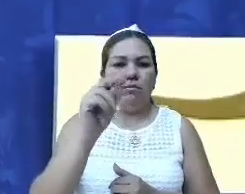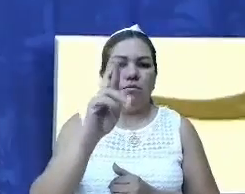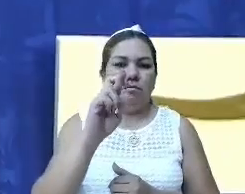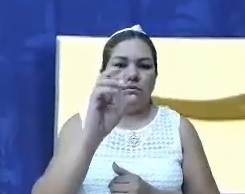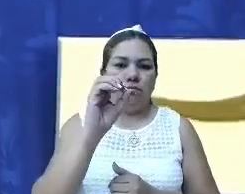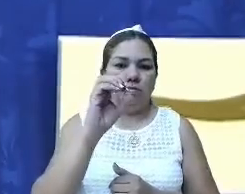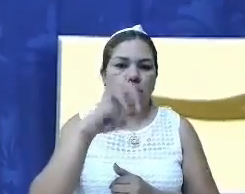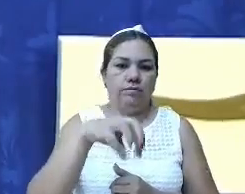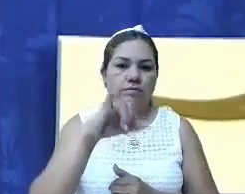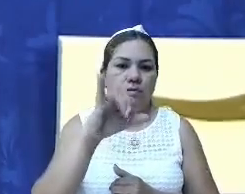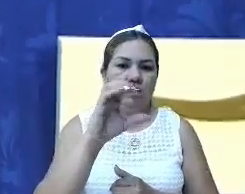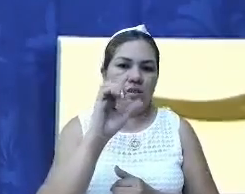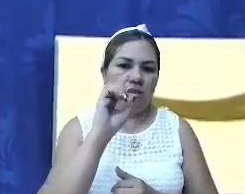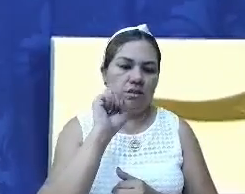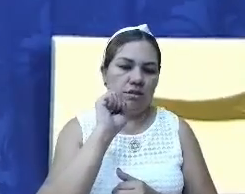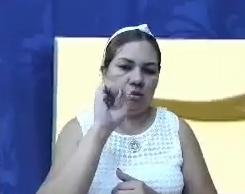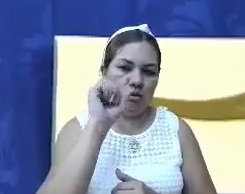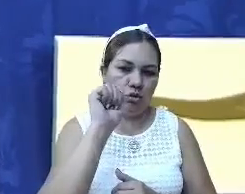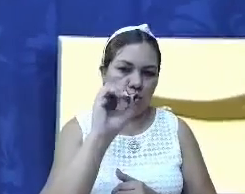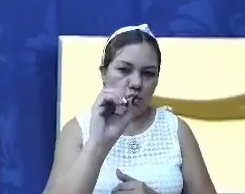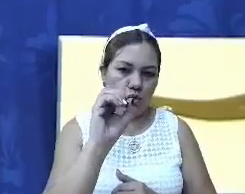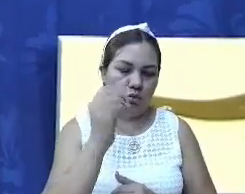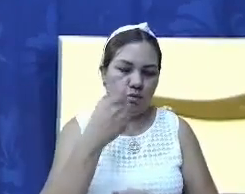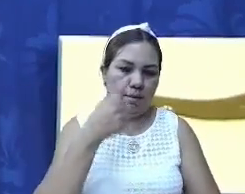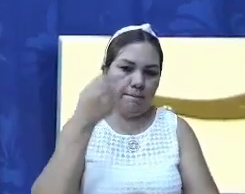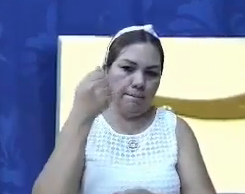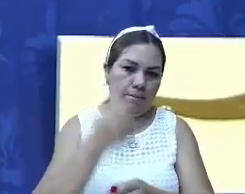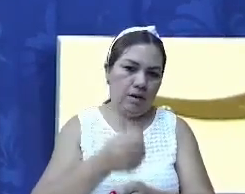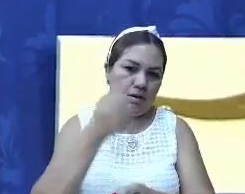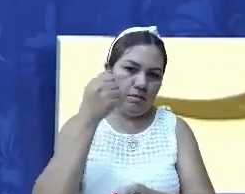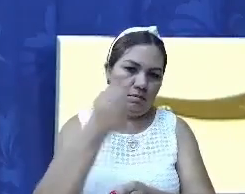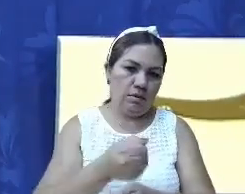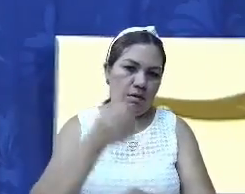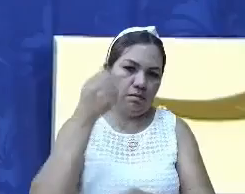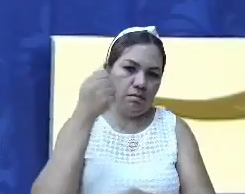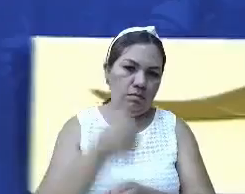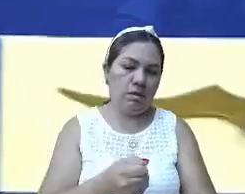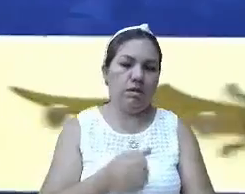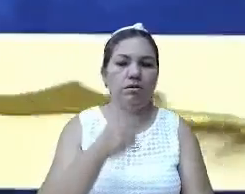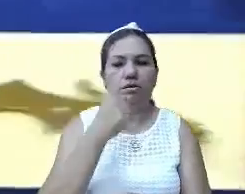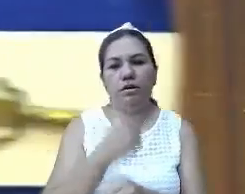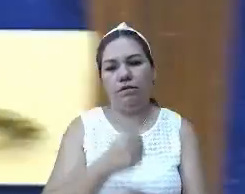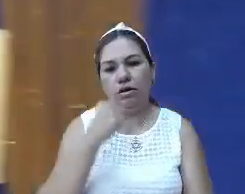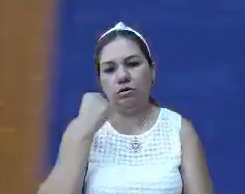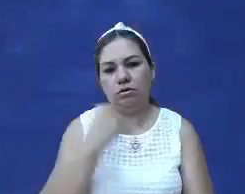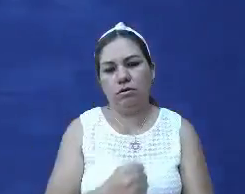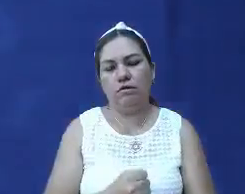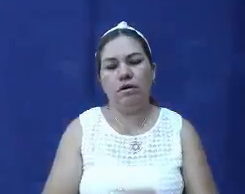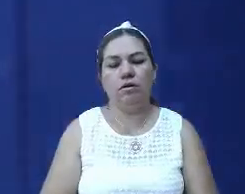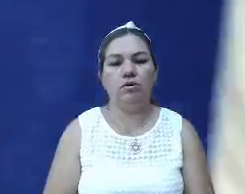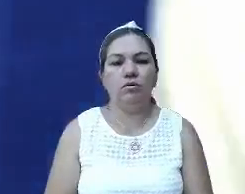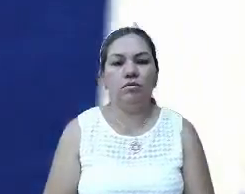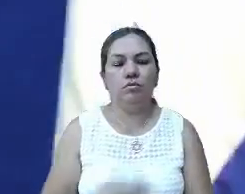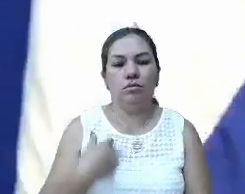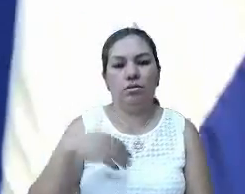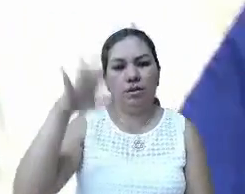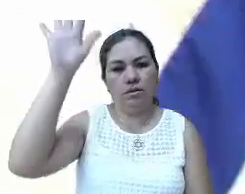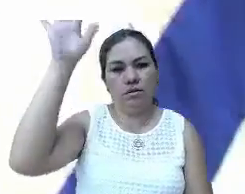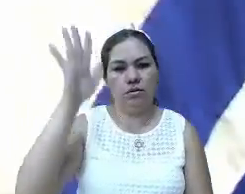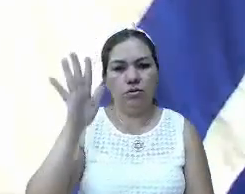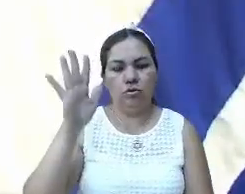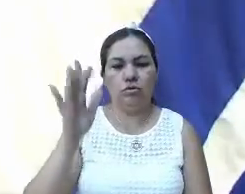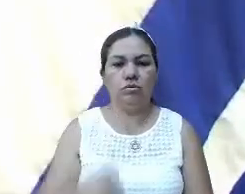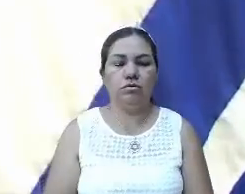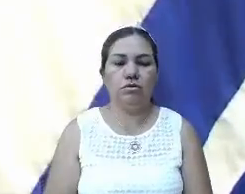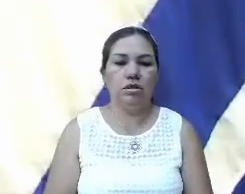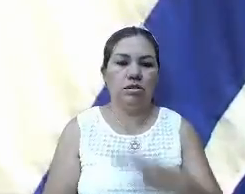tiene que escuchar martillo, pico, pa, pa, pa, trabajo, trabajo, trabajo de parte de Dios, de parte